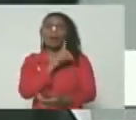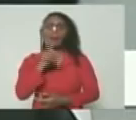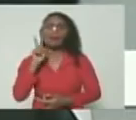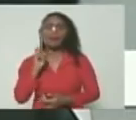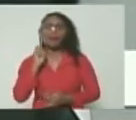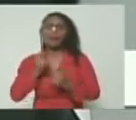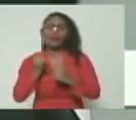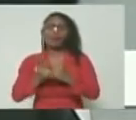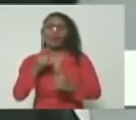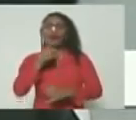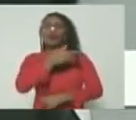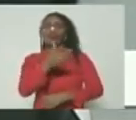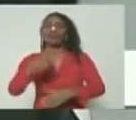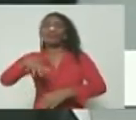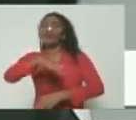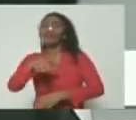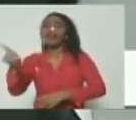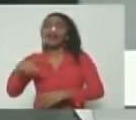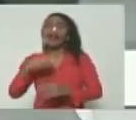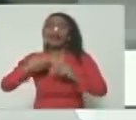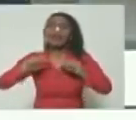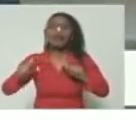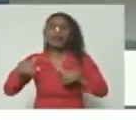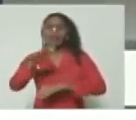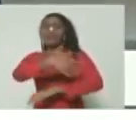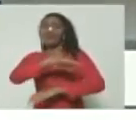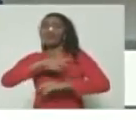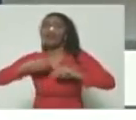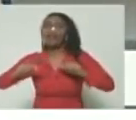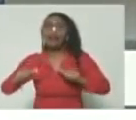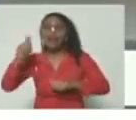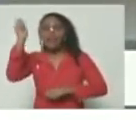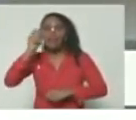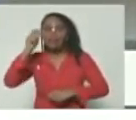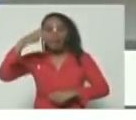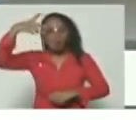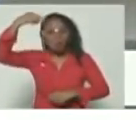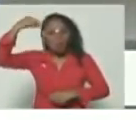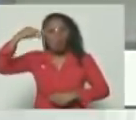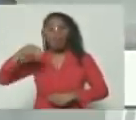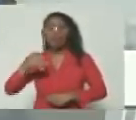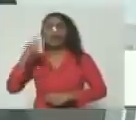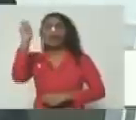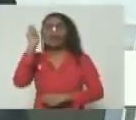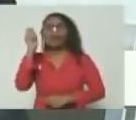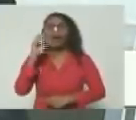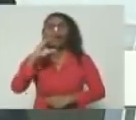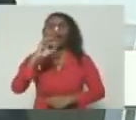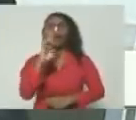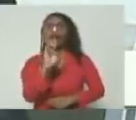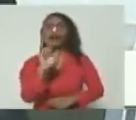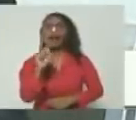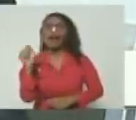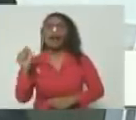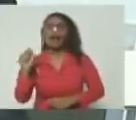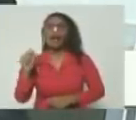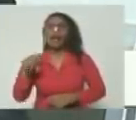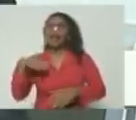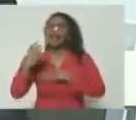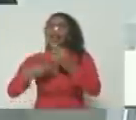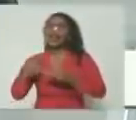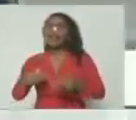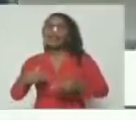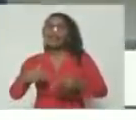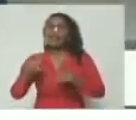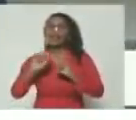está la tierra que usted dice, diputado Parra? ¿Dónde está la tierra, diputado Correa? ¿Dónde? ¿Qué finca? ¿Qué hacienda?